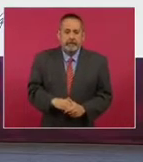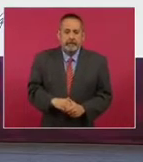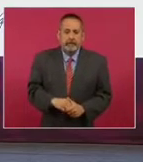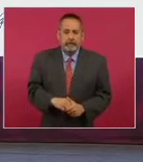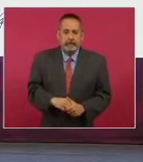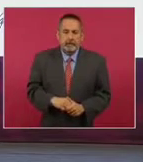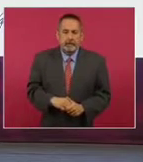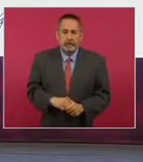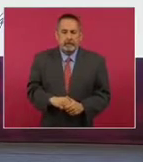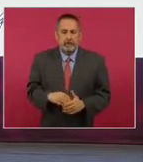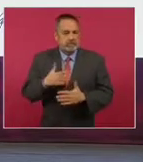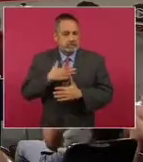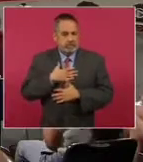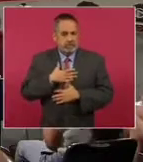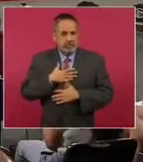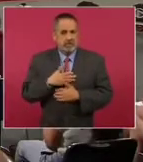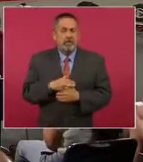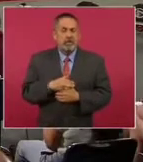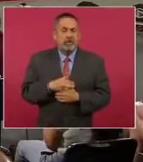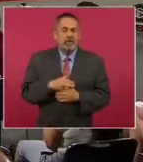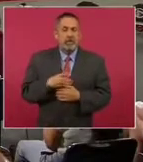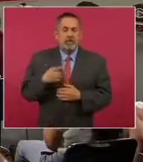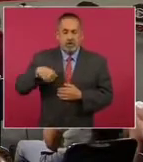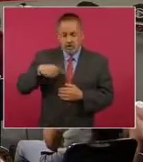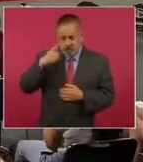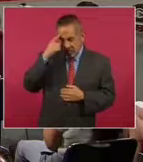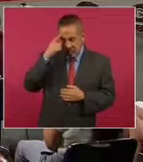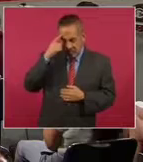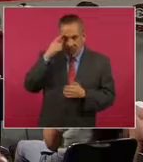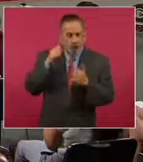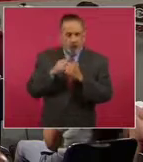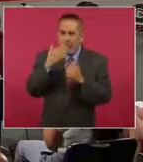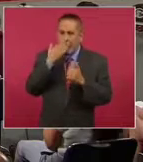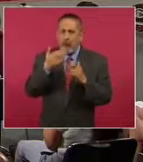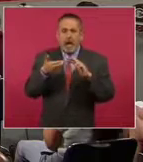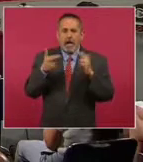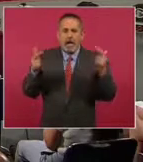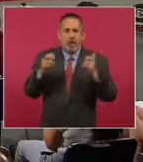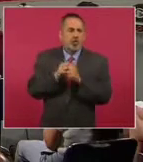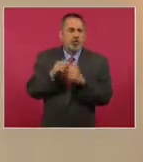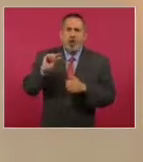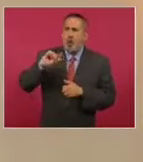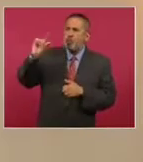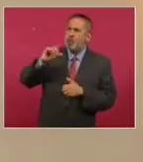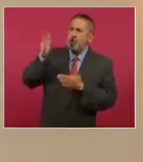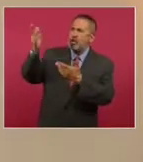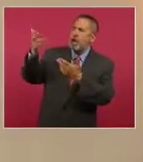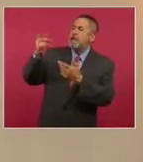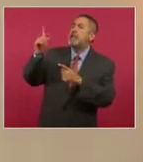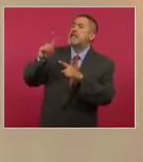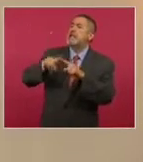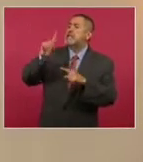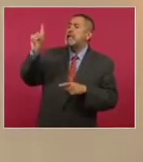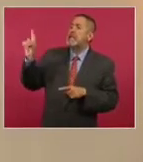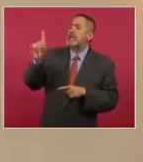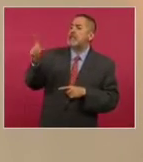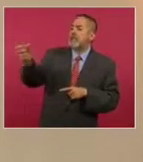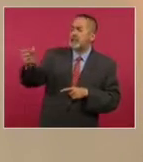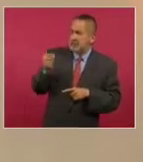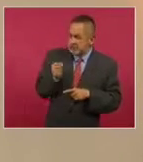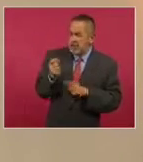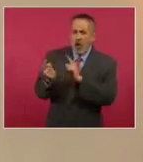De nuestra parte, sería a cargo de mantener la relación con la autoridad que usted designe de su